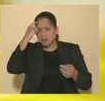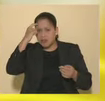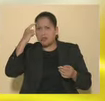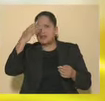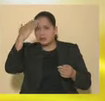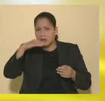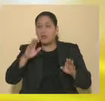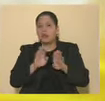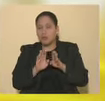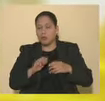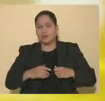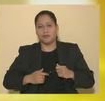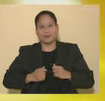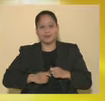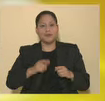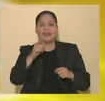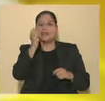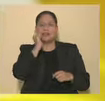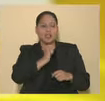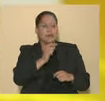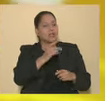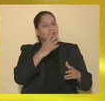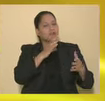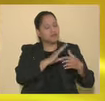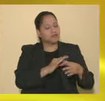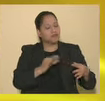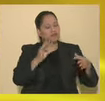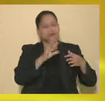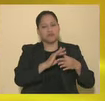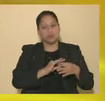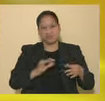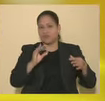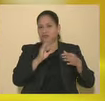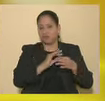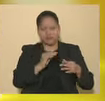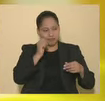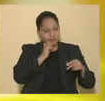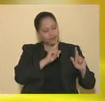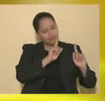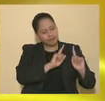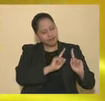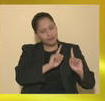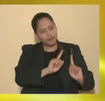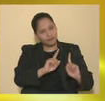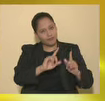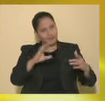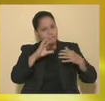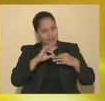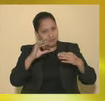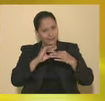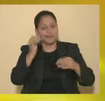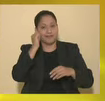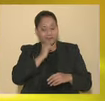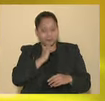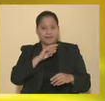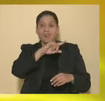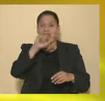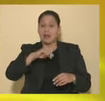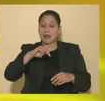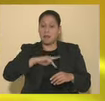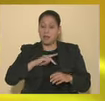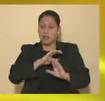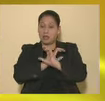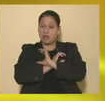ser obligatoriamente con palabras. Y luego, después, entonces, mi conducta tiene que